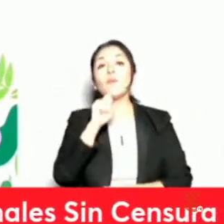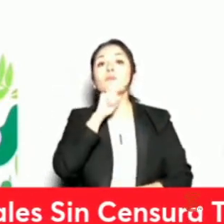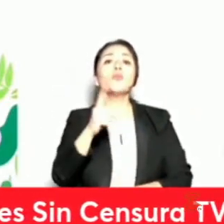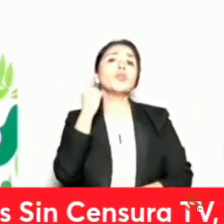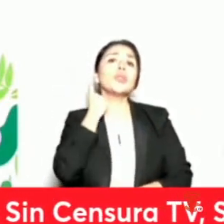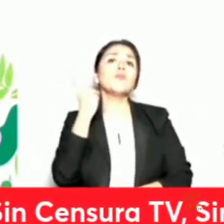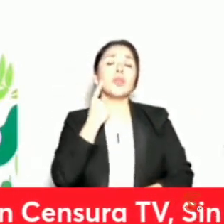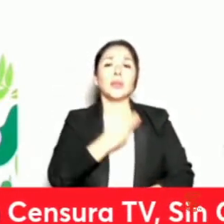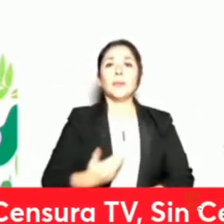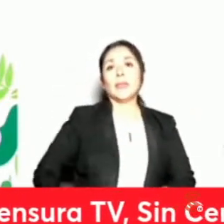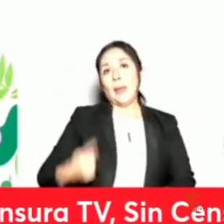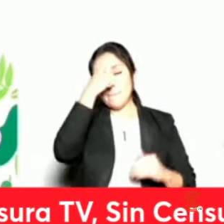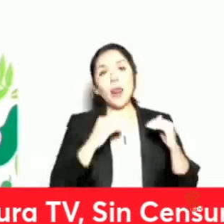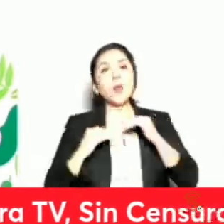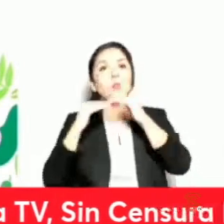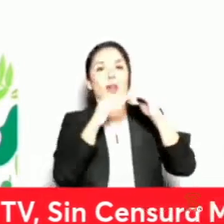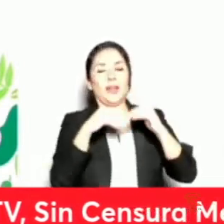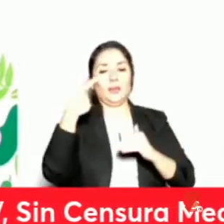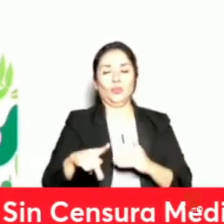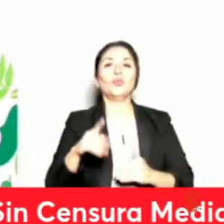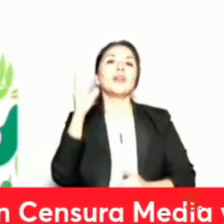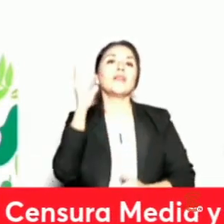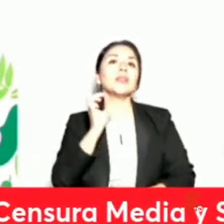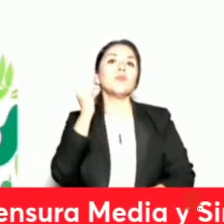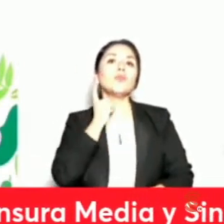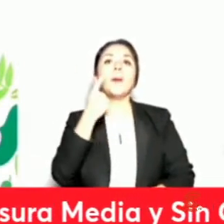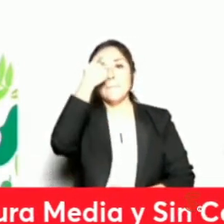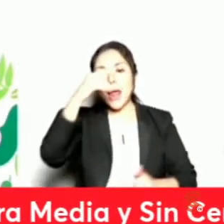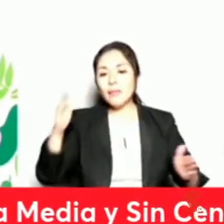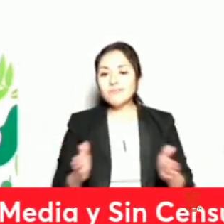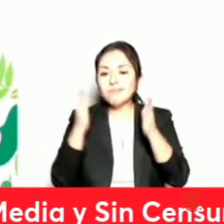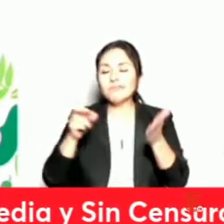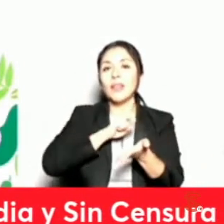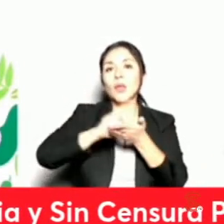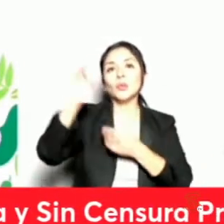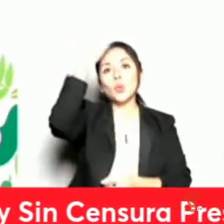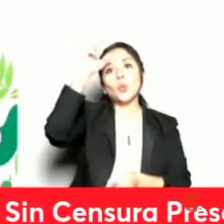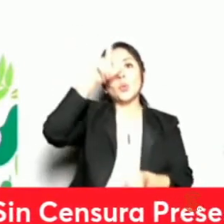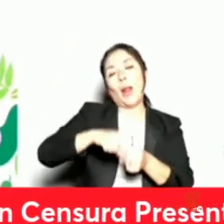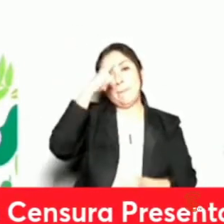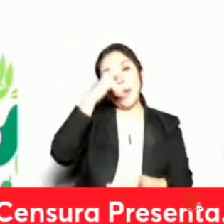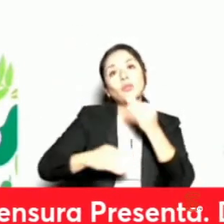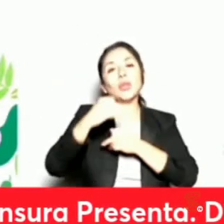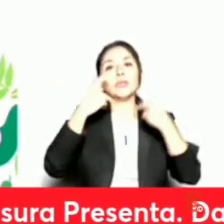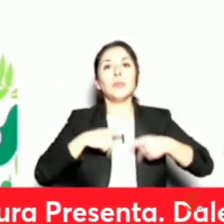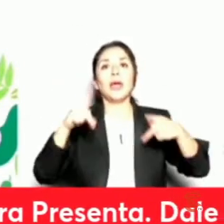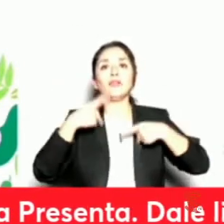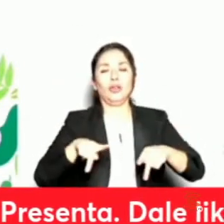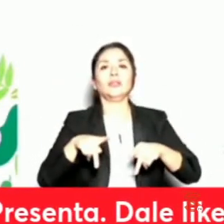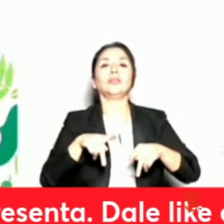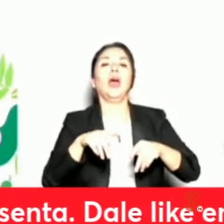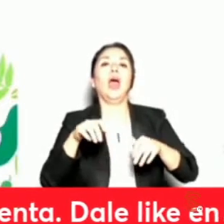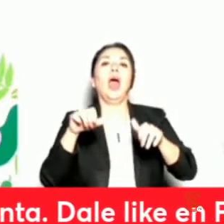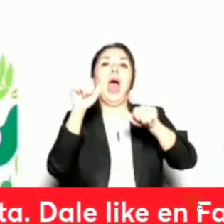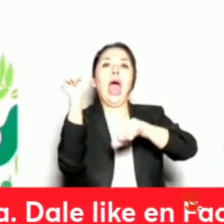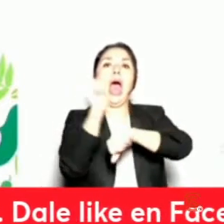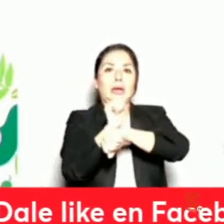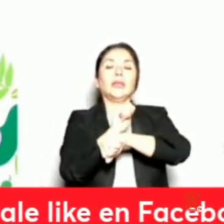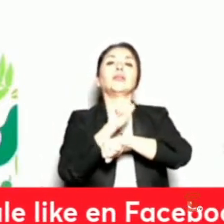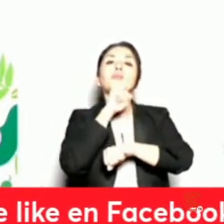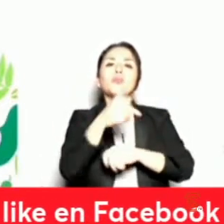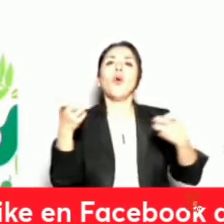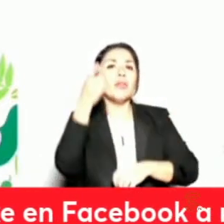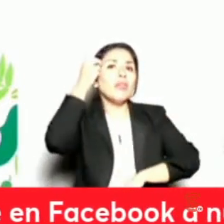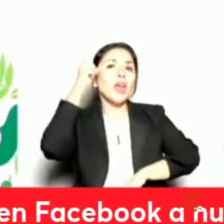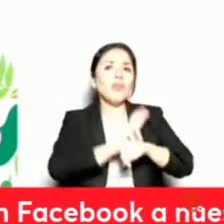de la Comisión de Igualdad del Congreso, donde impulsa el reconocimiento de los derechos culturales para la población artista. Ha dirigido y colaborado en montajes en